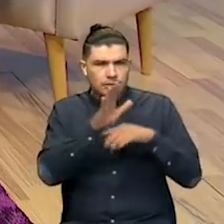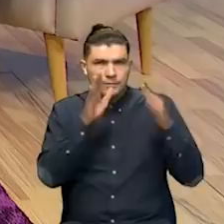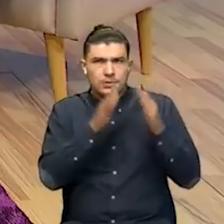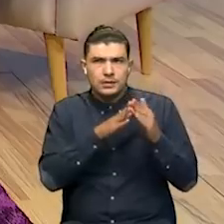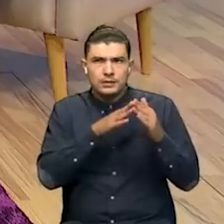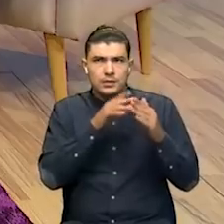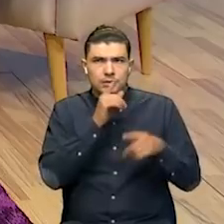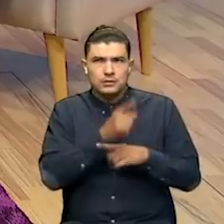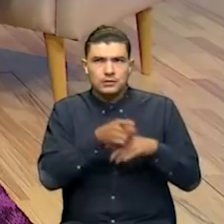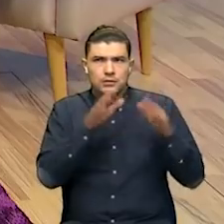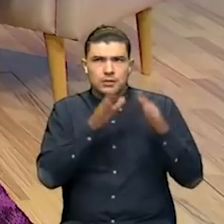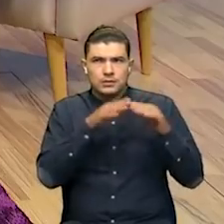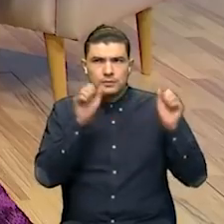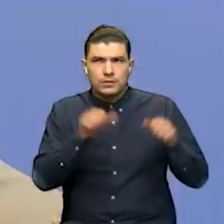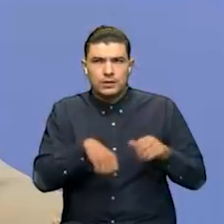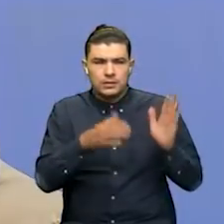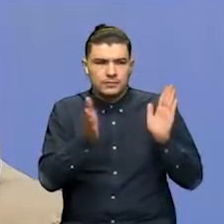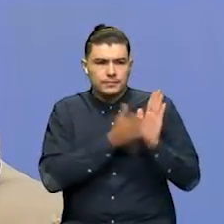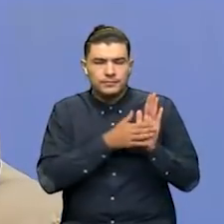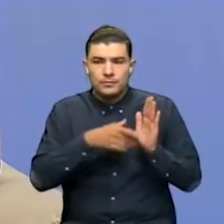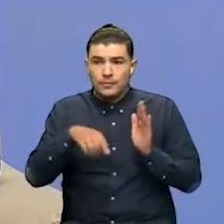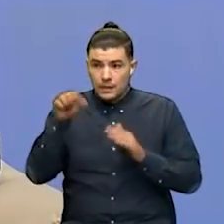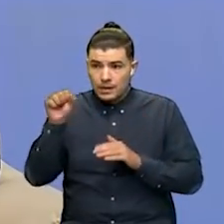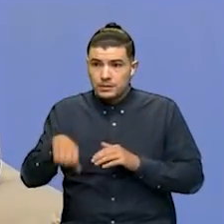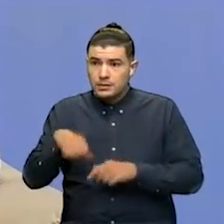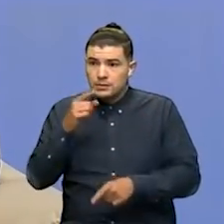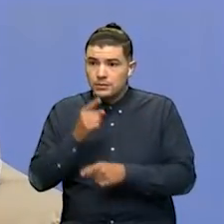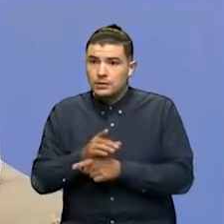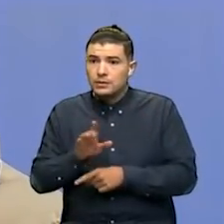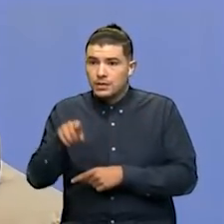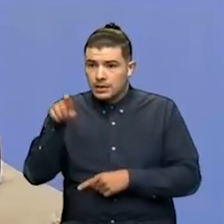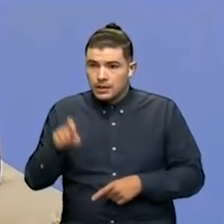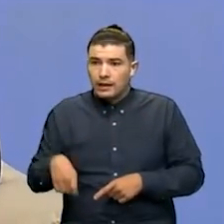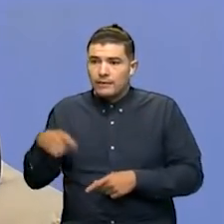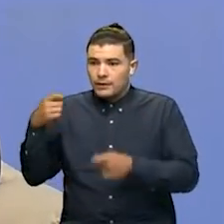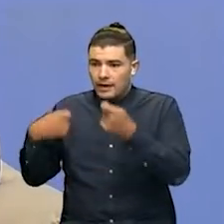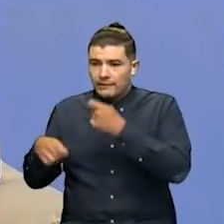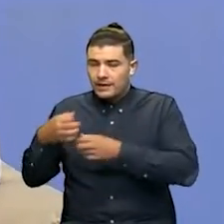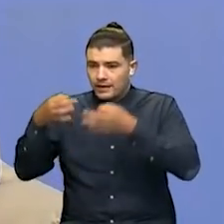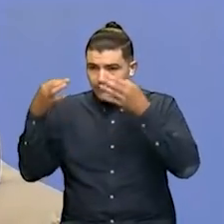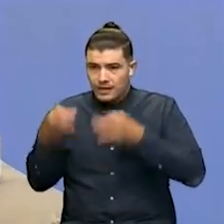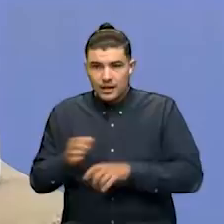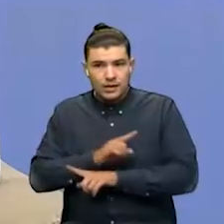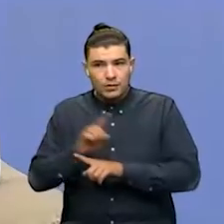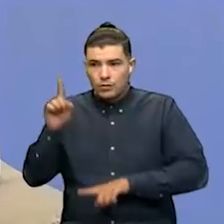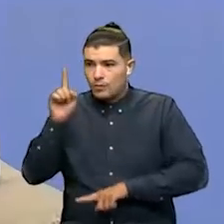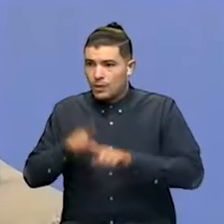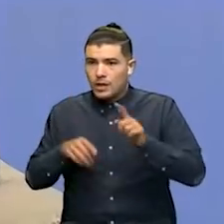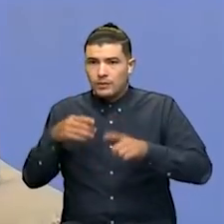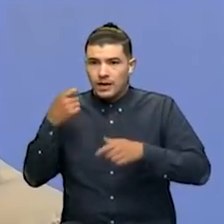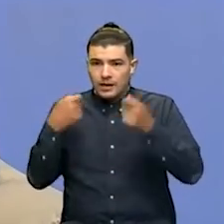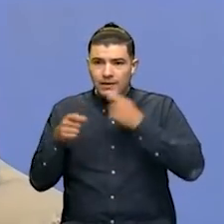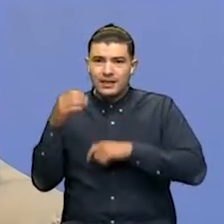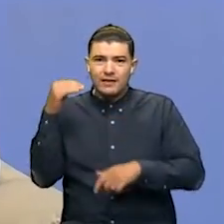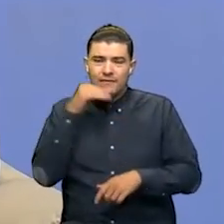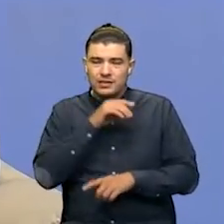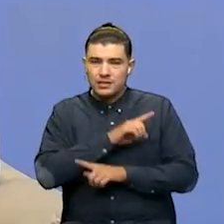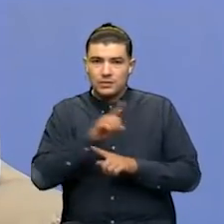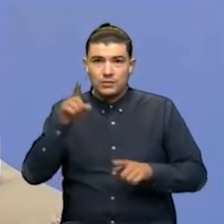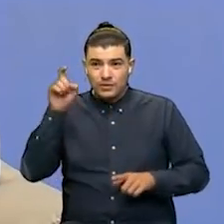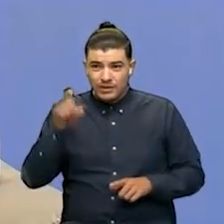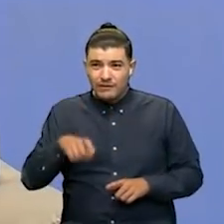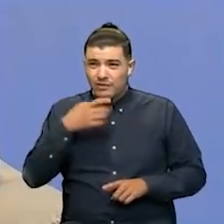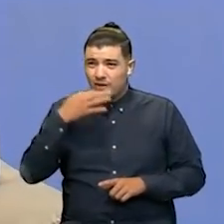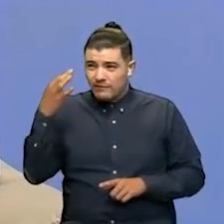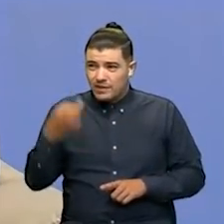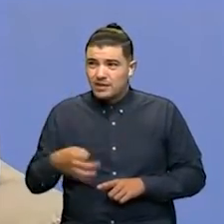inmueble como tal para justificar. Exactamente, eso. Tiene que ser necesariamente esa venta real, no puede ser una venta simulada o ficticia como lo llaman, sí, tiene que ser una